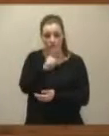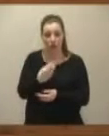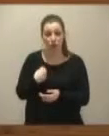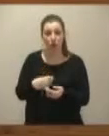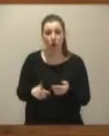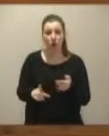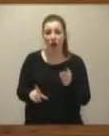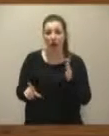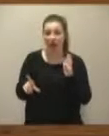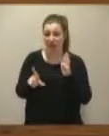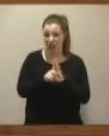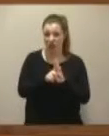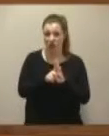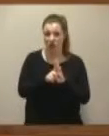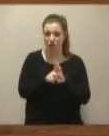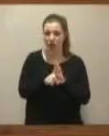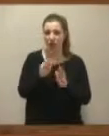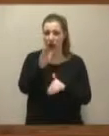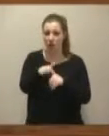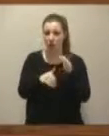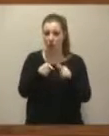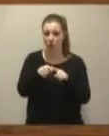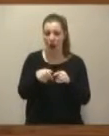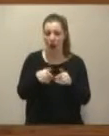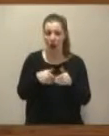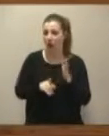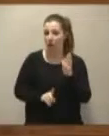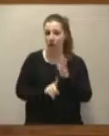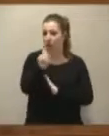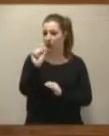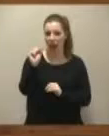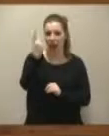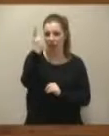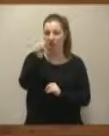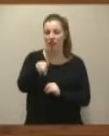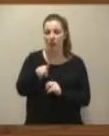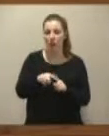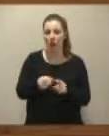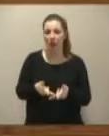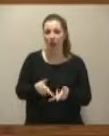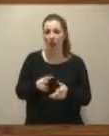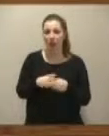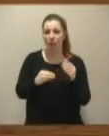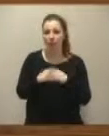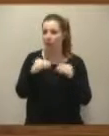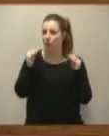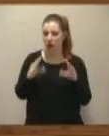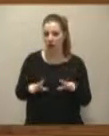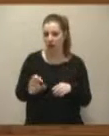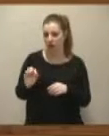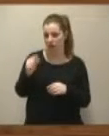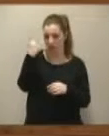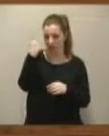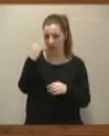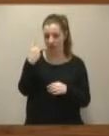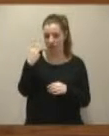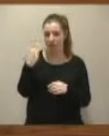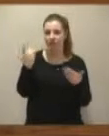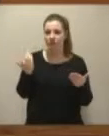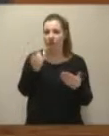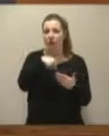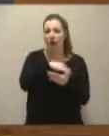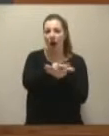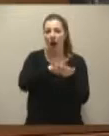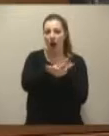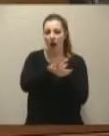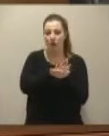legislación electoral más avanzada y más democrática de todo nuestro ordenamiento jurídico. Hablábamos de una reforma